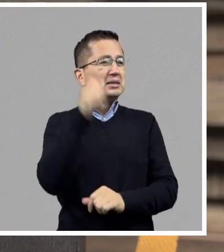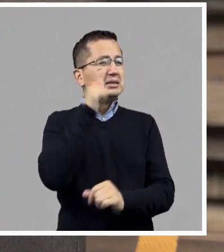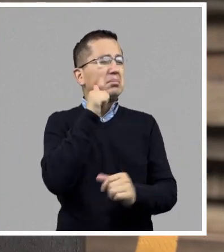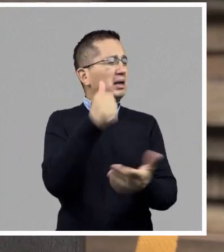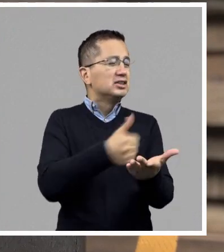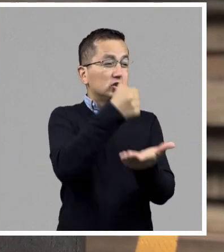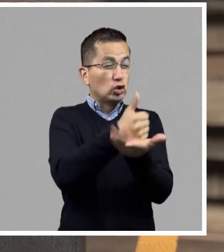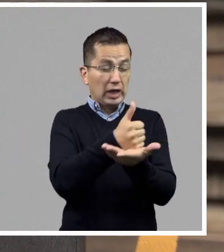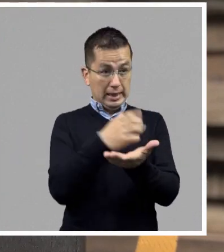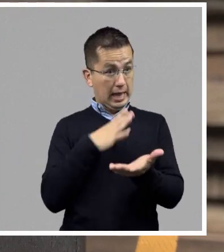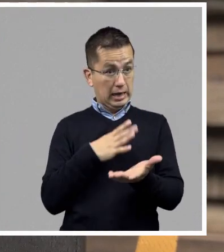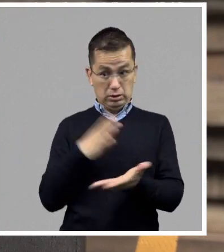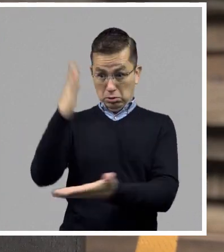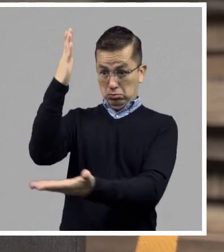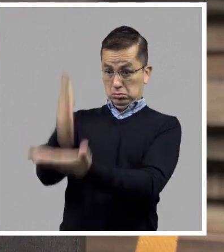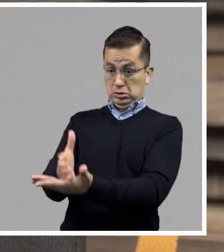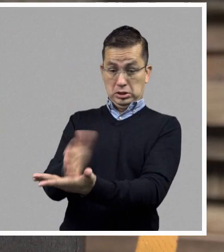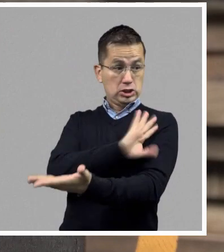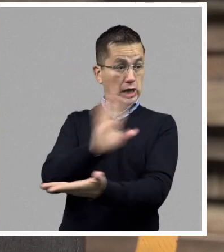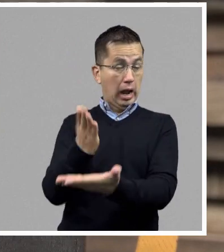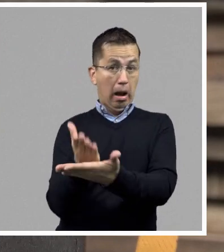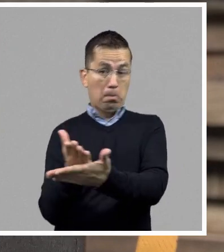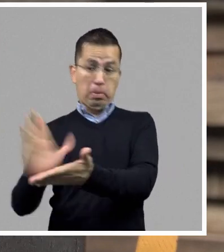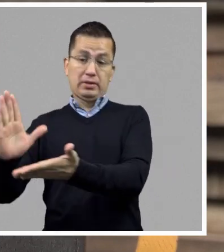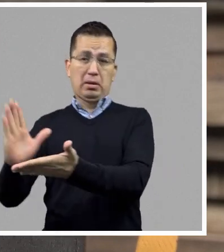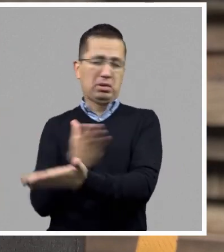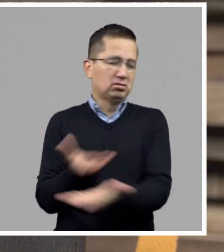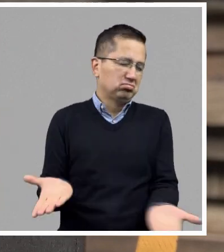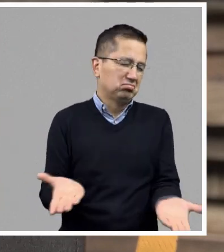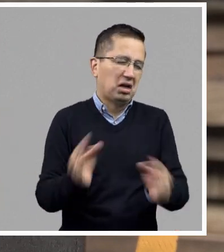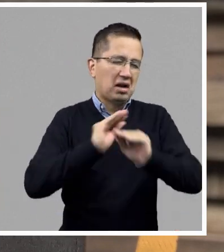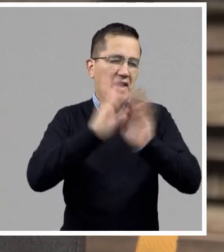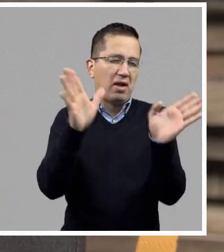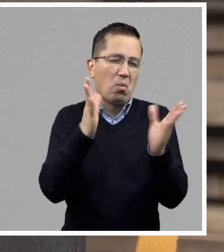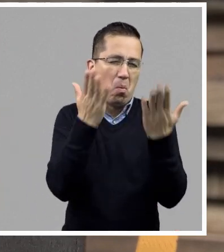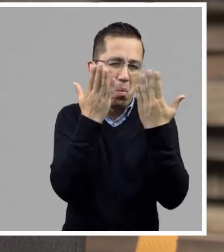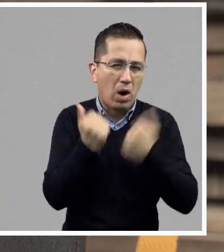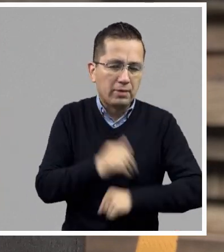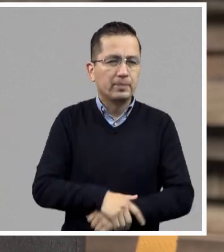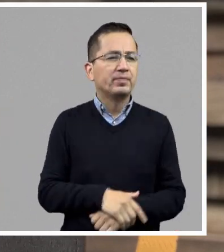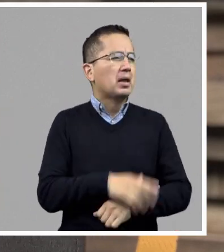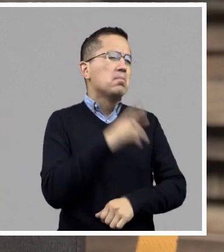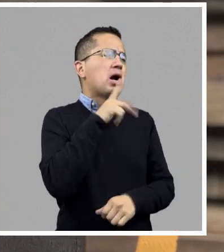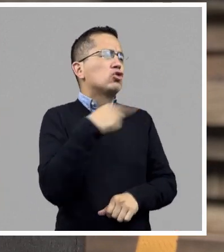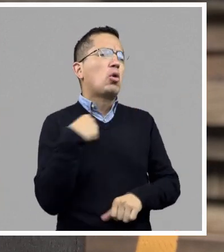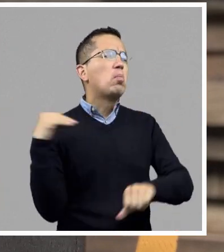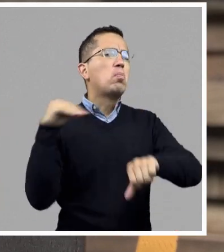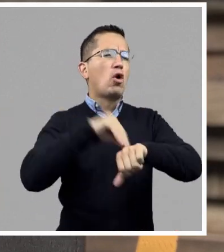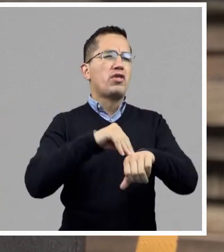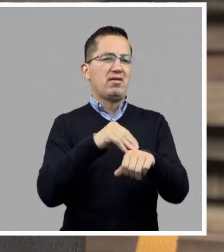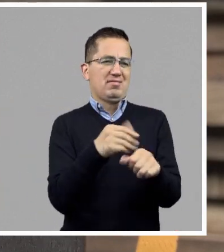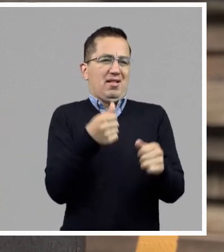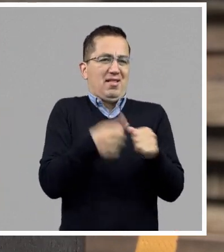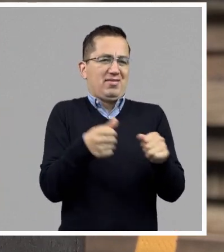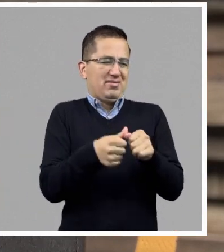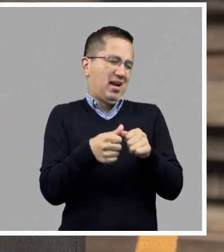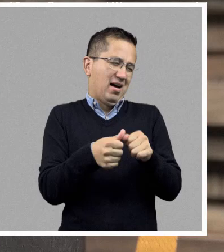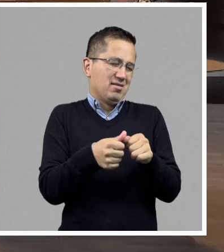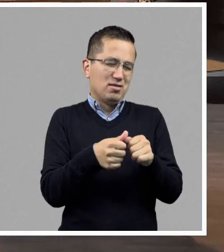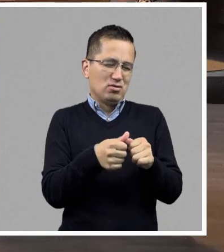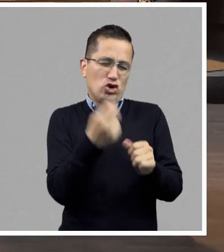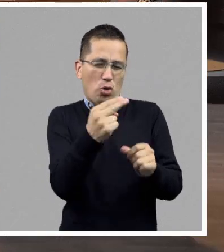no tienen necesariamente un principio un final no está tan claro Entonces nos gustaba más poner las ciudades así con tipografía